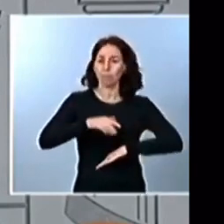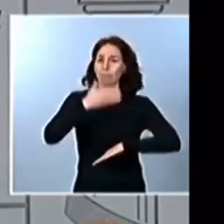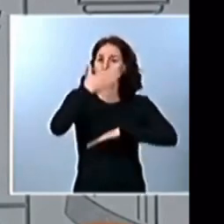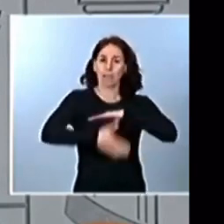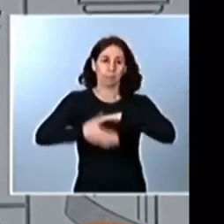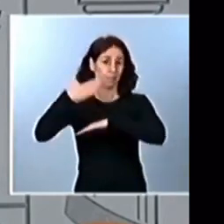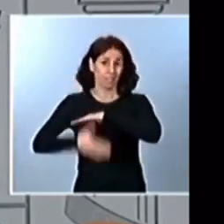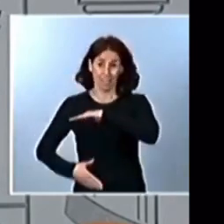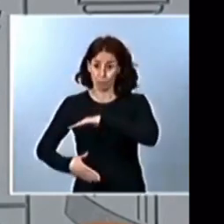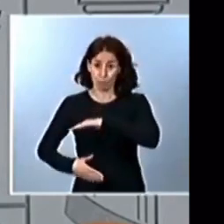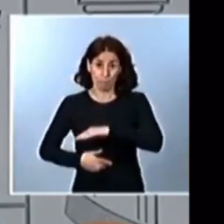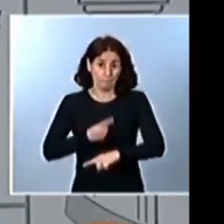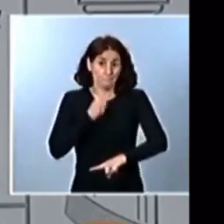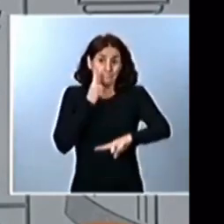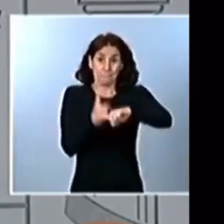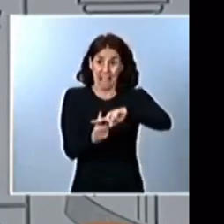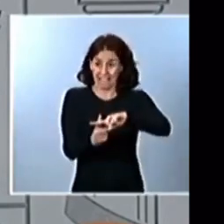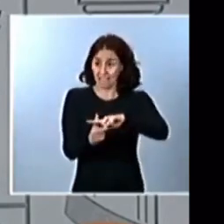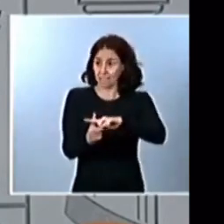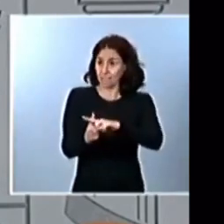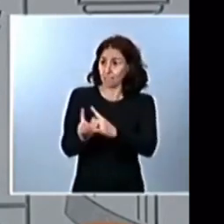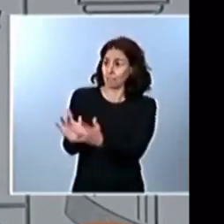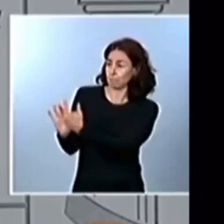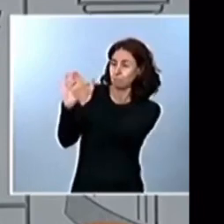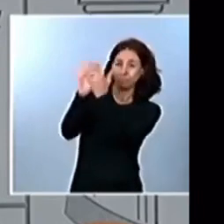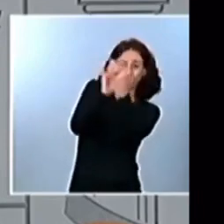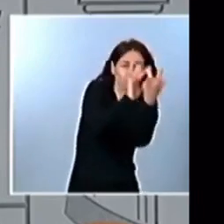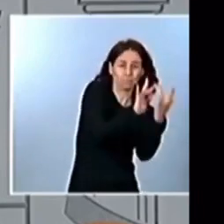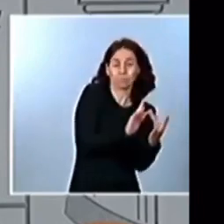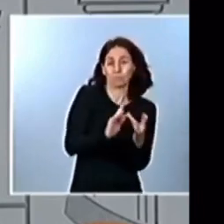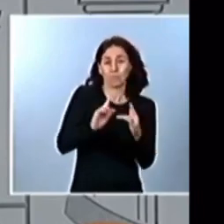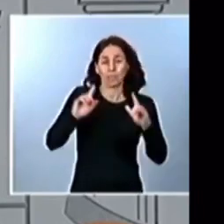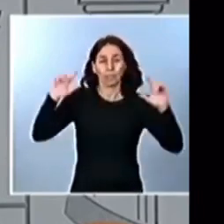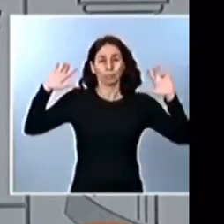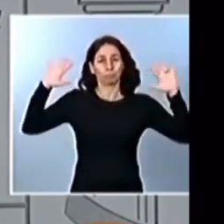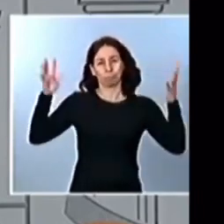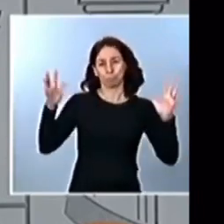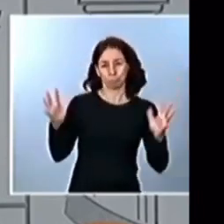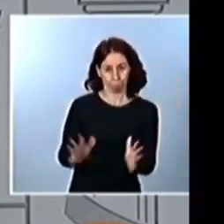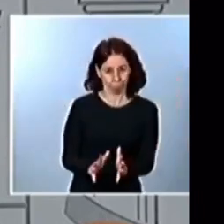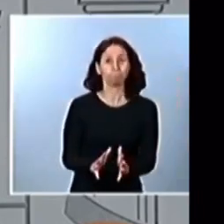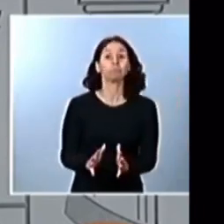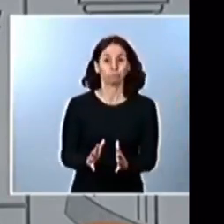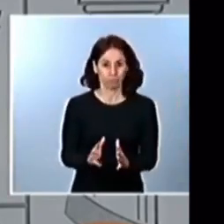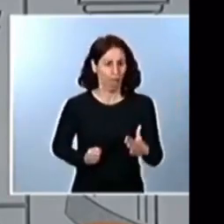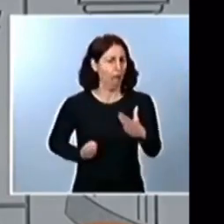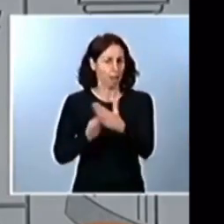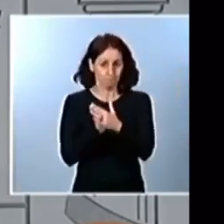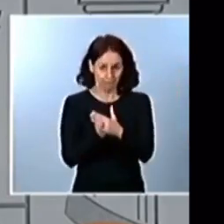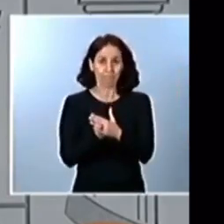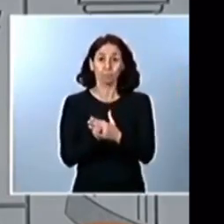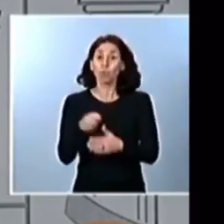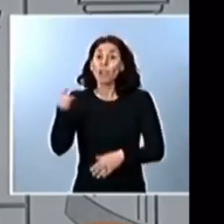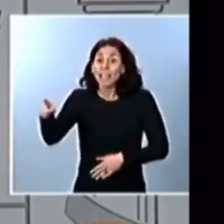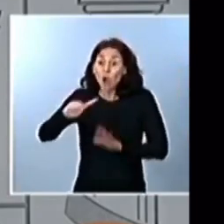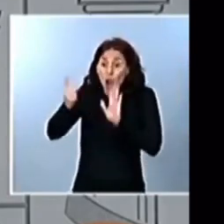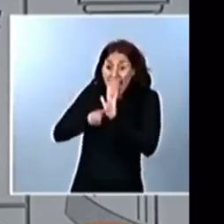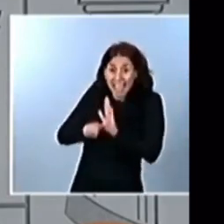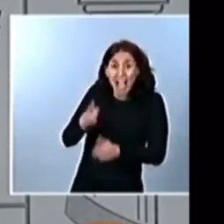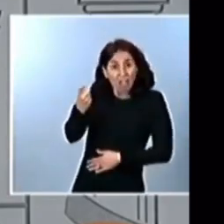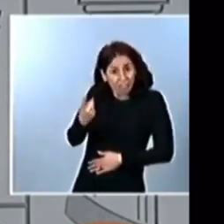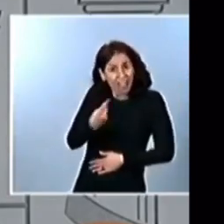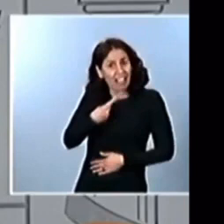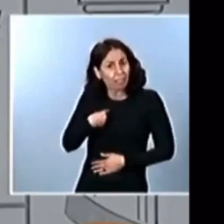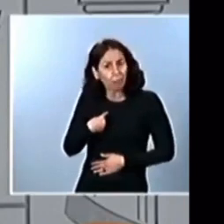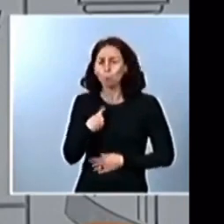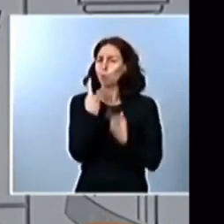lo diga ninguna ley, que reduzcamos al máximo también nuestras relaciones sociales, porque con ello lo que estaremos haciendo será proteger nuestra salud, protegerla de nuestros